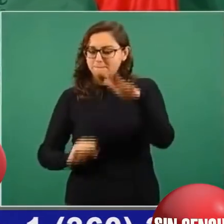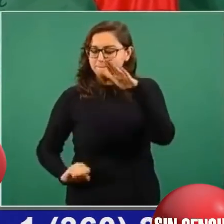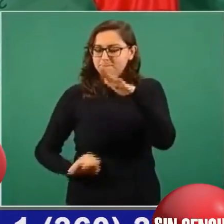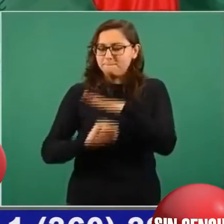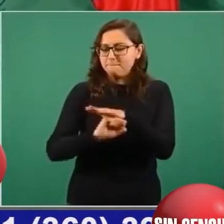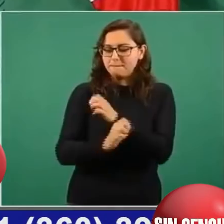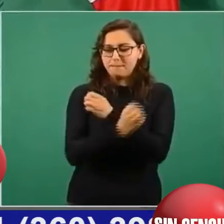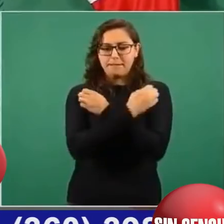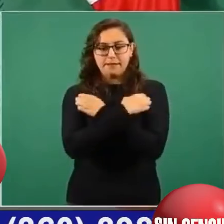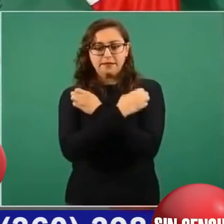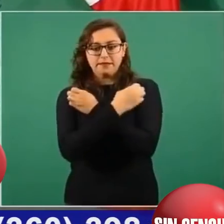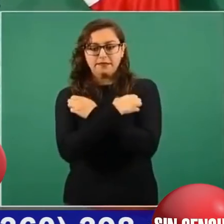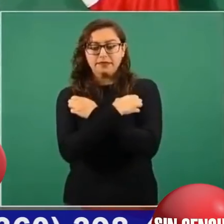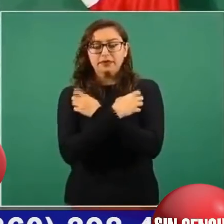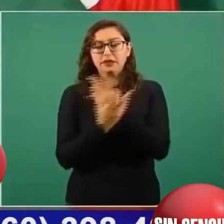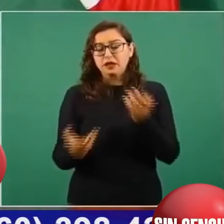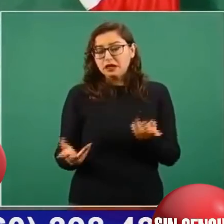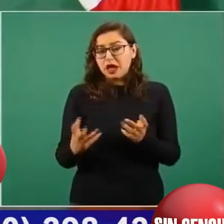No es qué vamos a hacer.